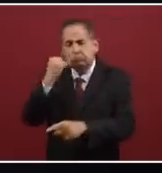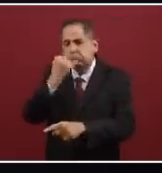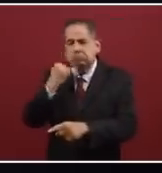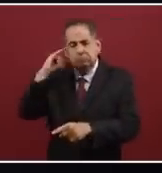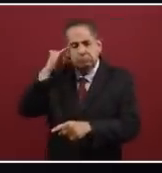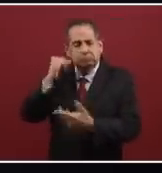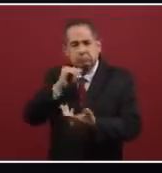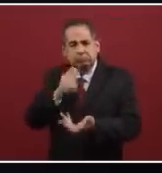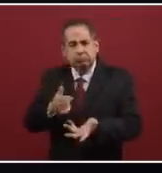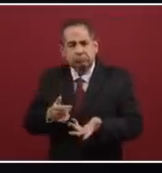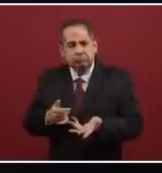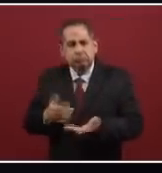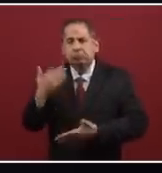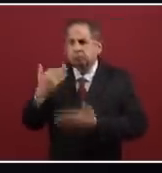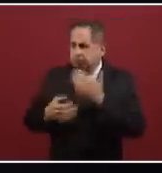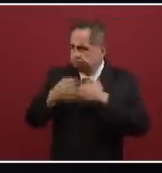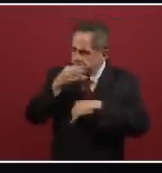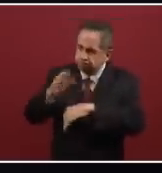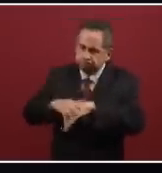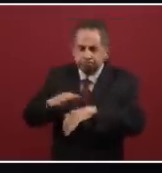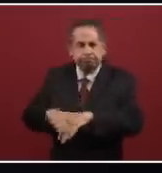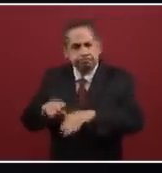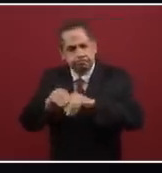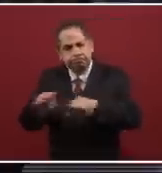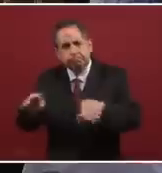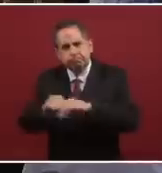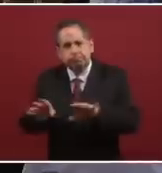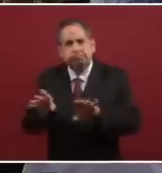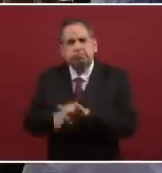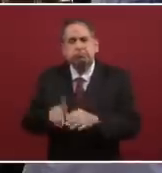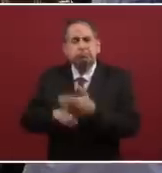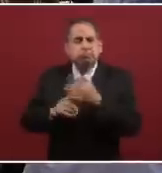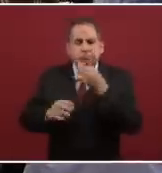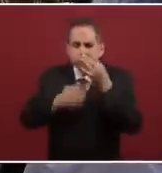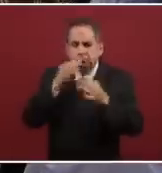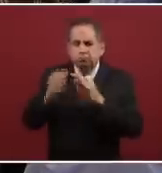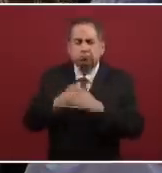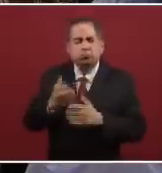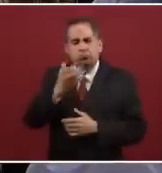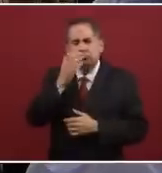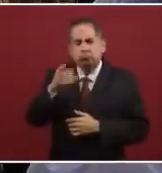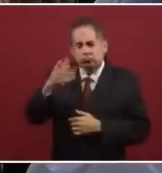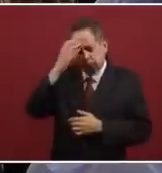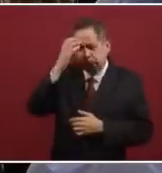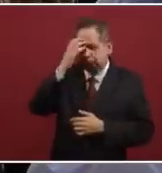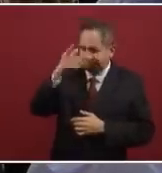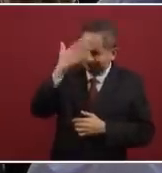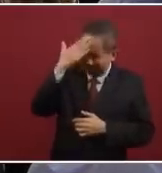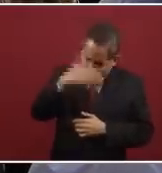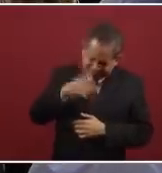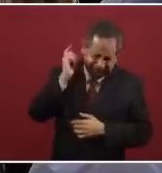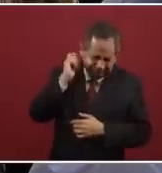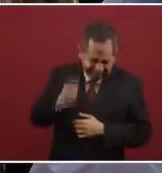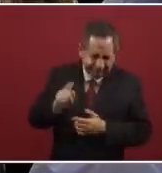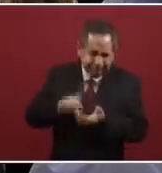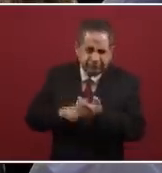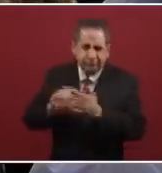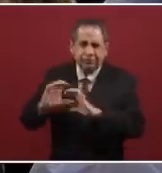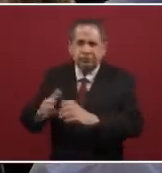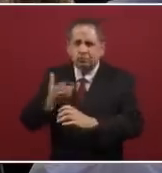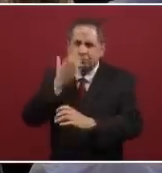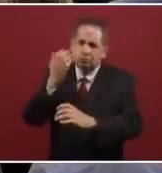se está avisando, informando por los métodos que usted conoce, que es de